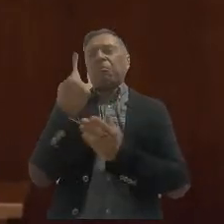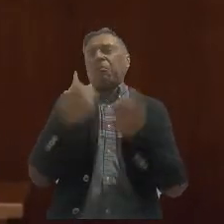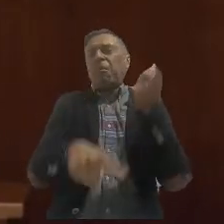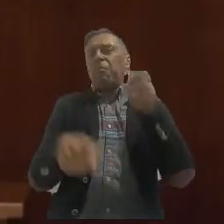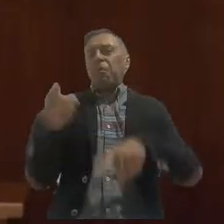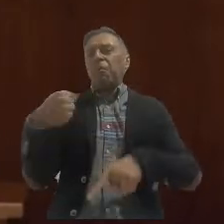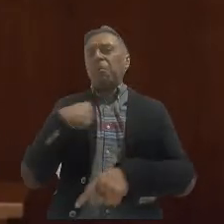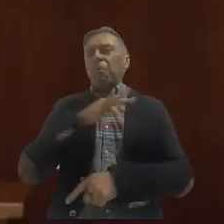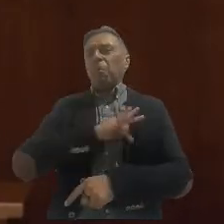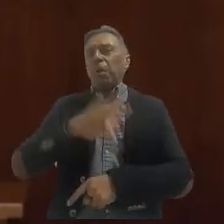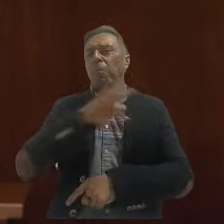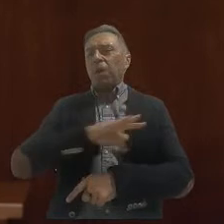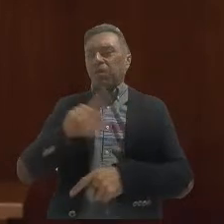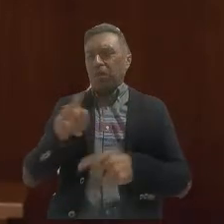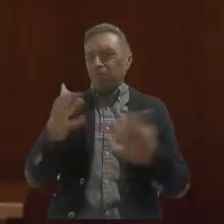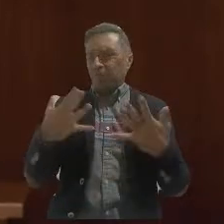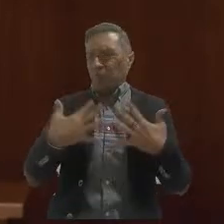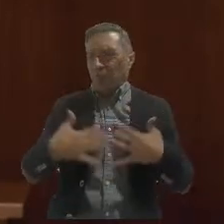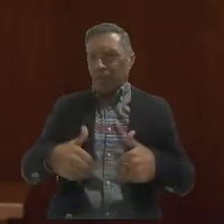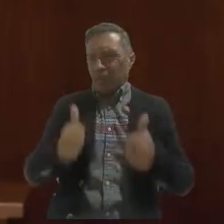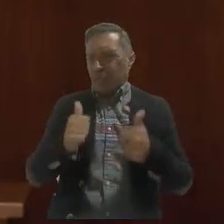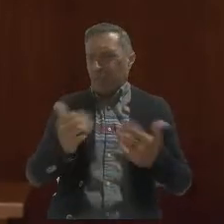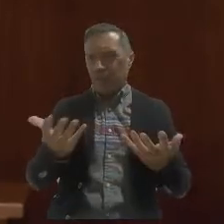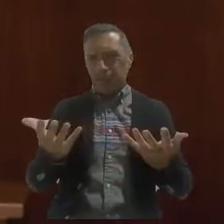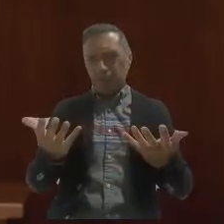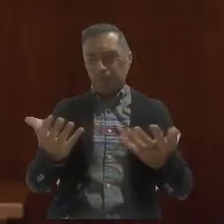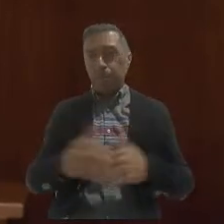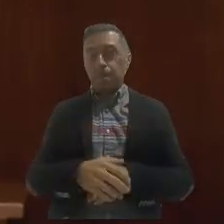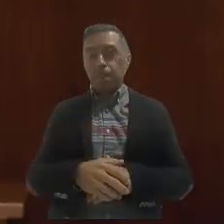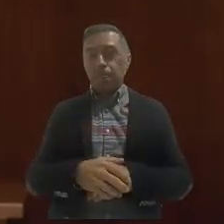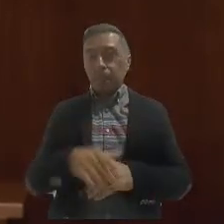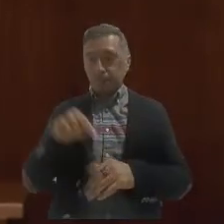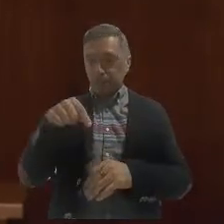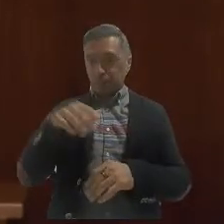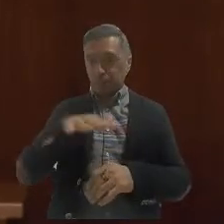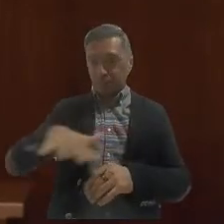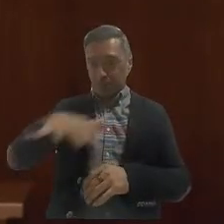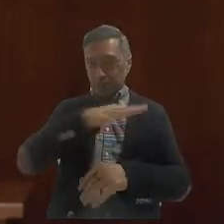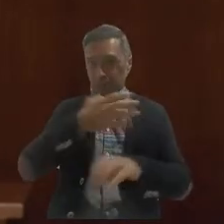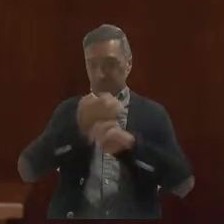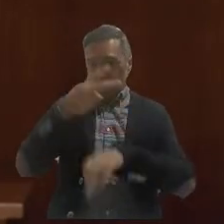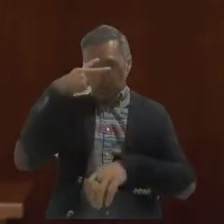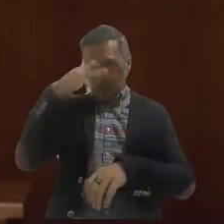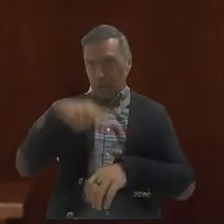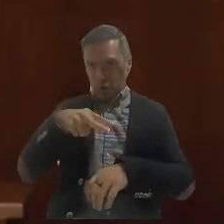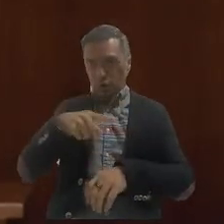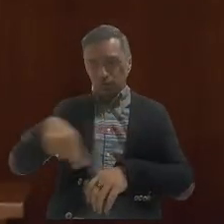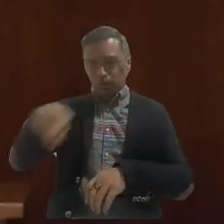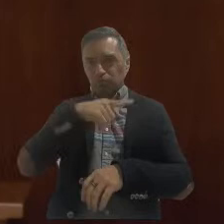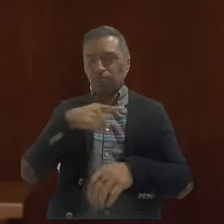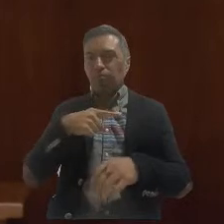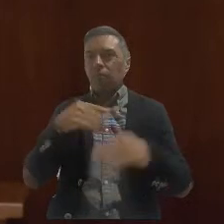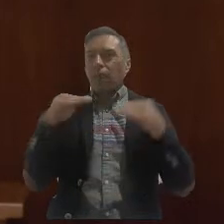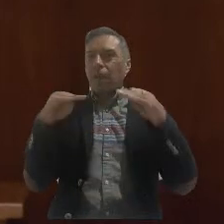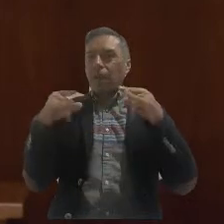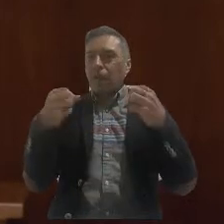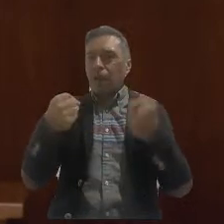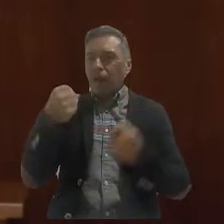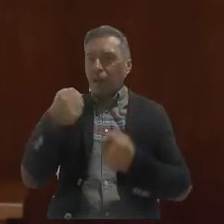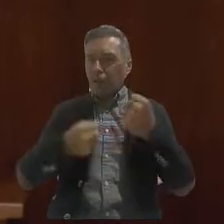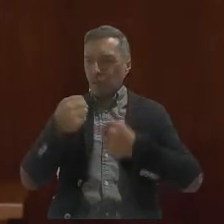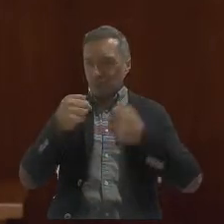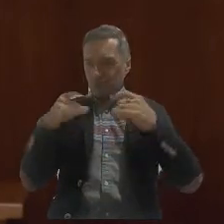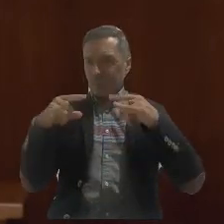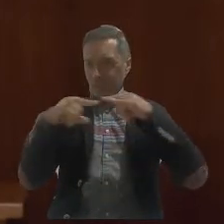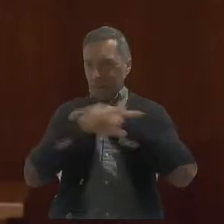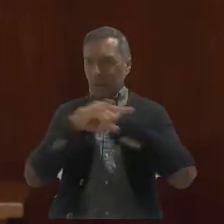En el andar de muchos de nosotros en las carreteras mexiquenses, de todos he sabido el actual que